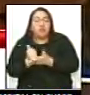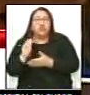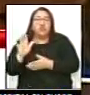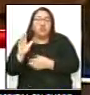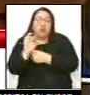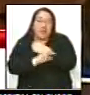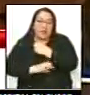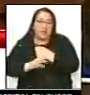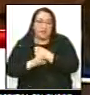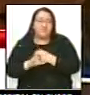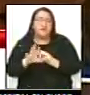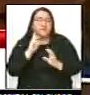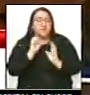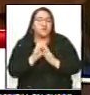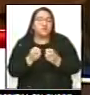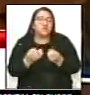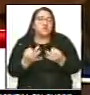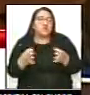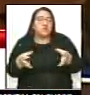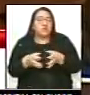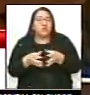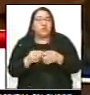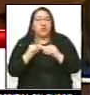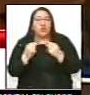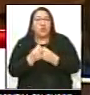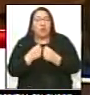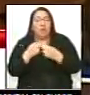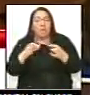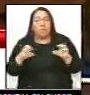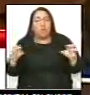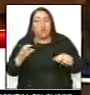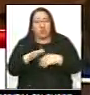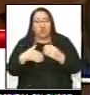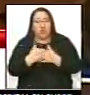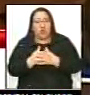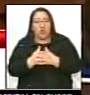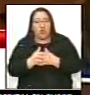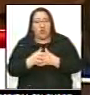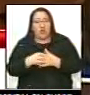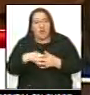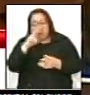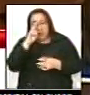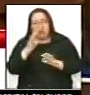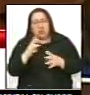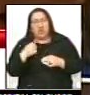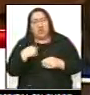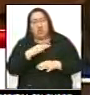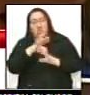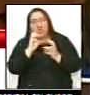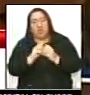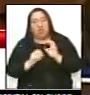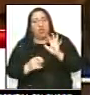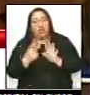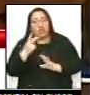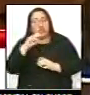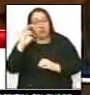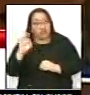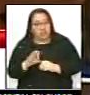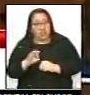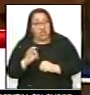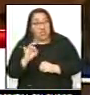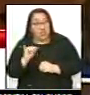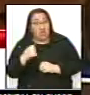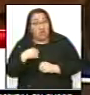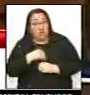presidente, ¿cuál es el tamaño del sector público del Perú? Estamos en un 12%, presidente, y